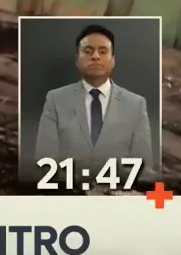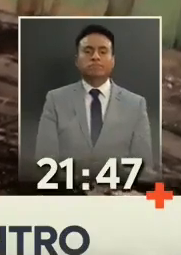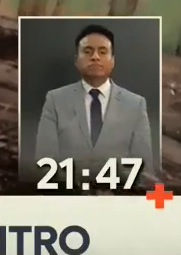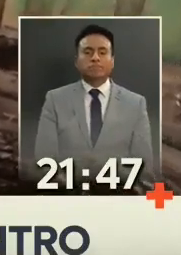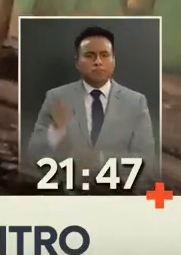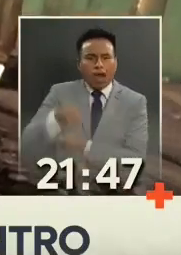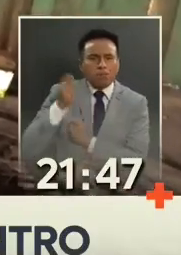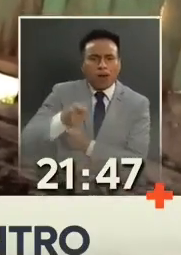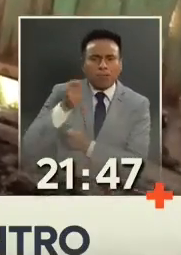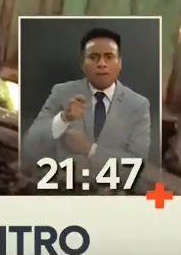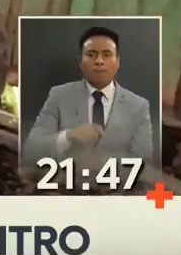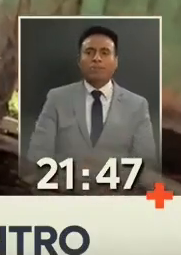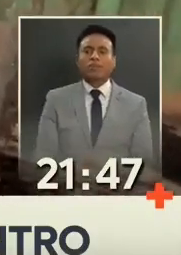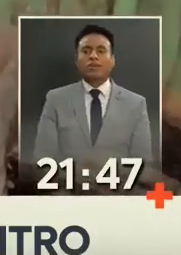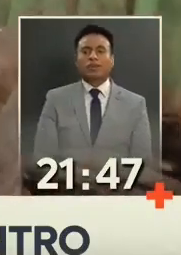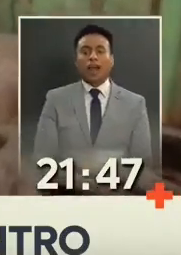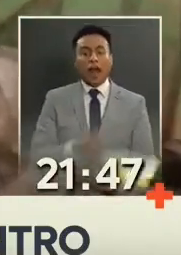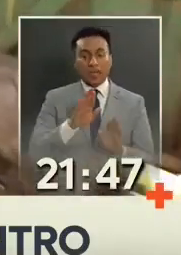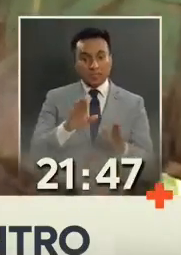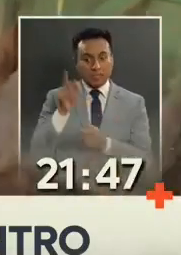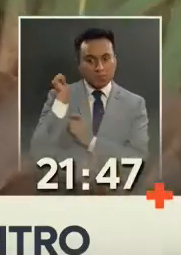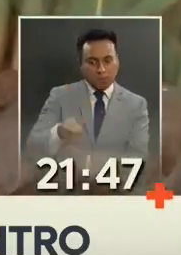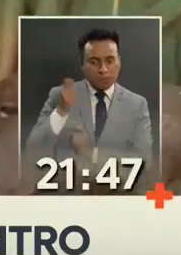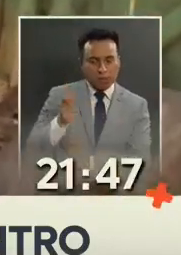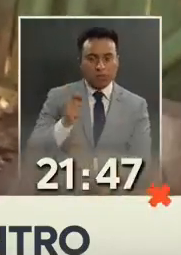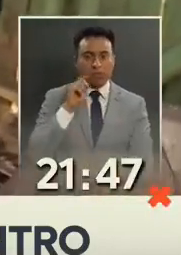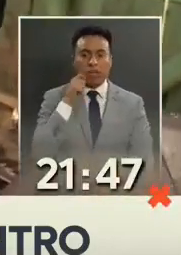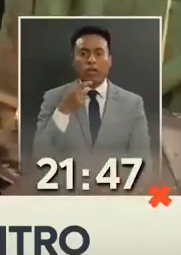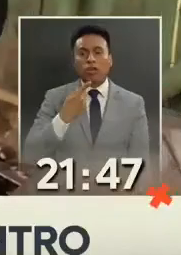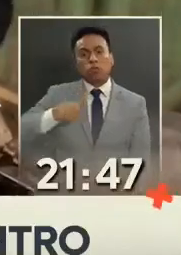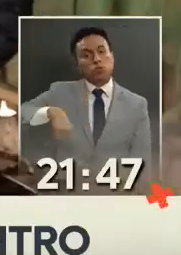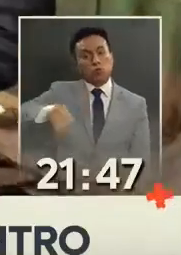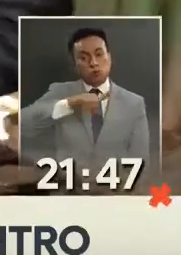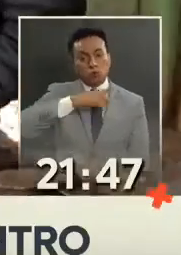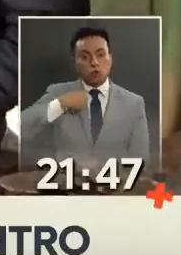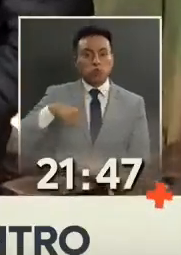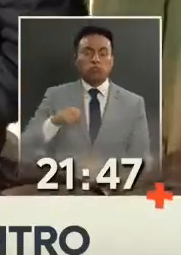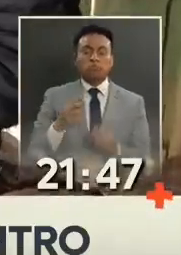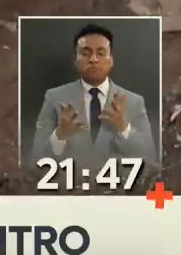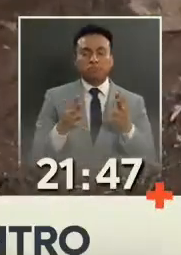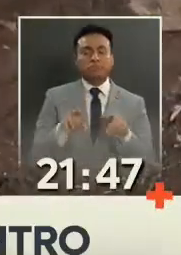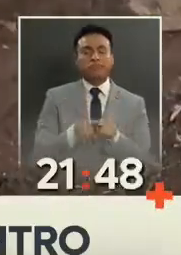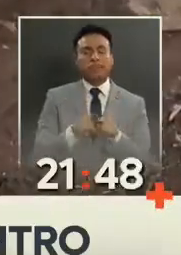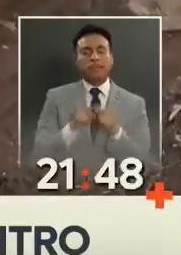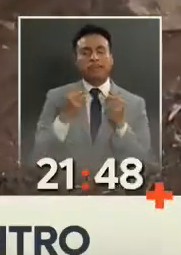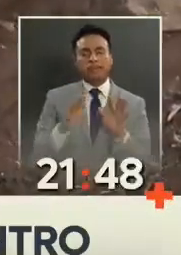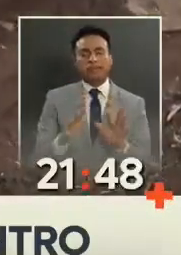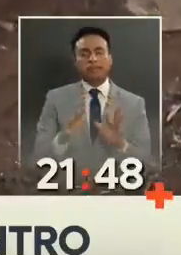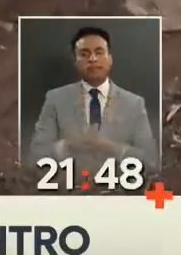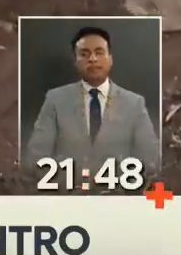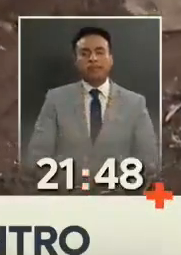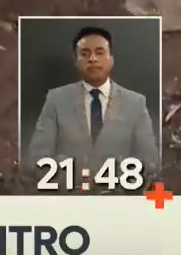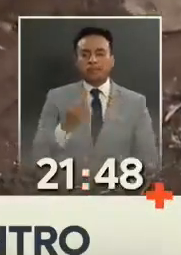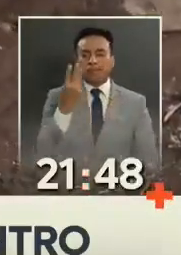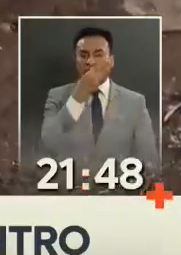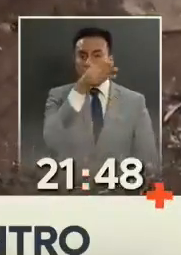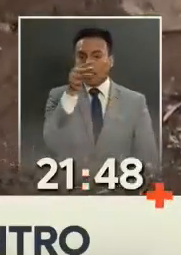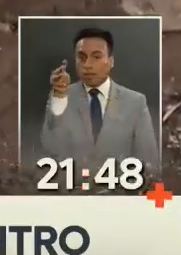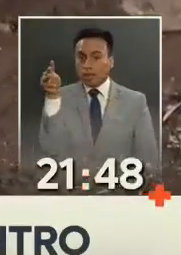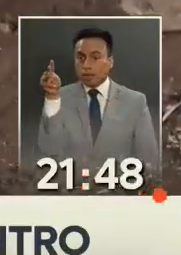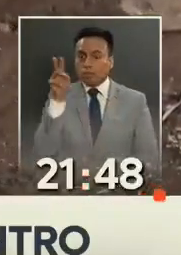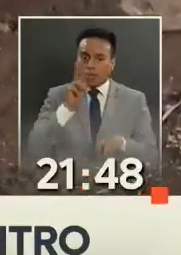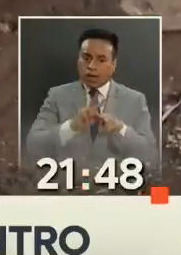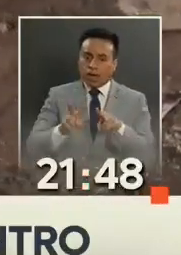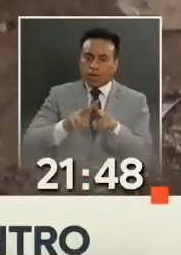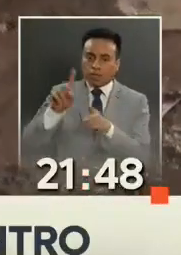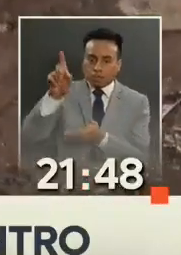Para sacar el guapo. ¿Están ustedes así? Sí, nosotros estamos, no sé, pues ya 3 semanas puede estar así. Tiene